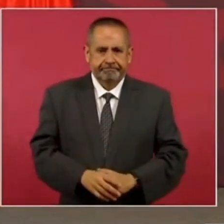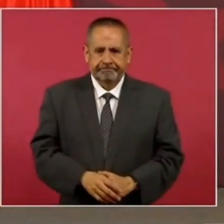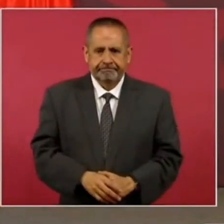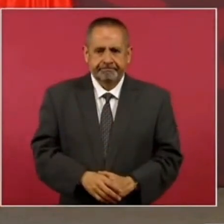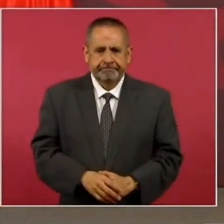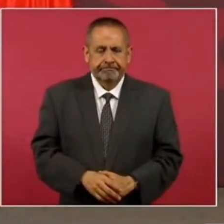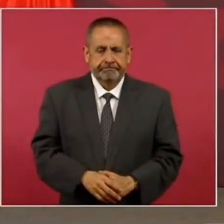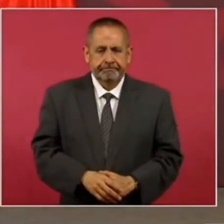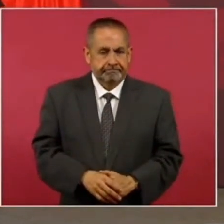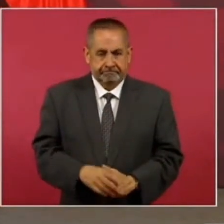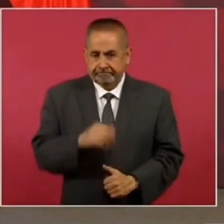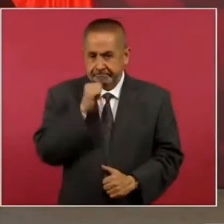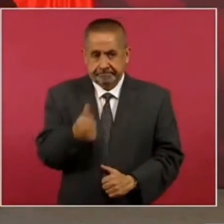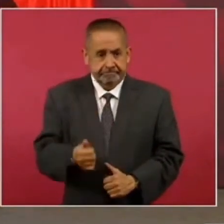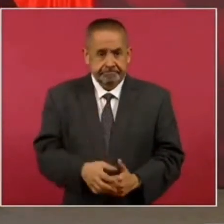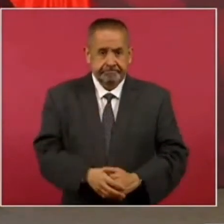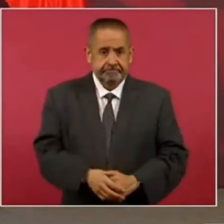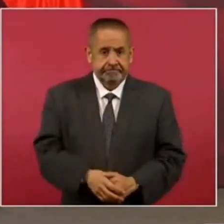Y no.